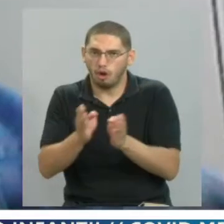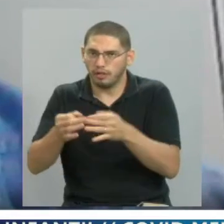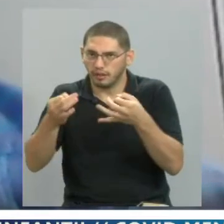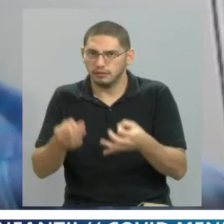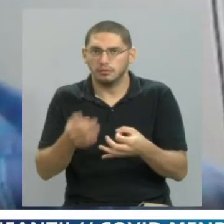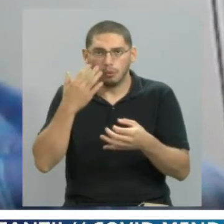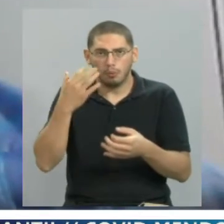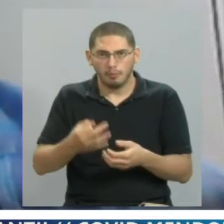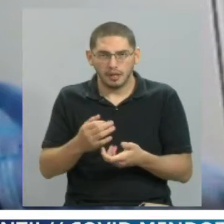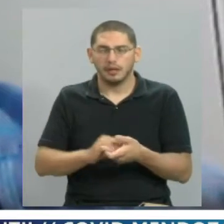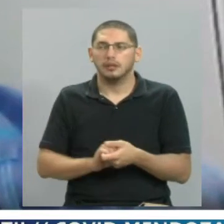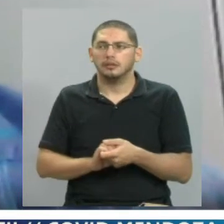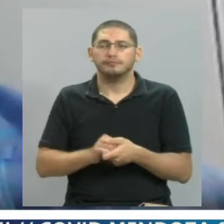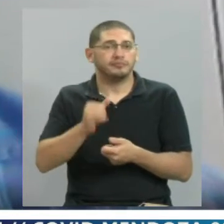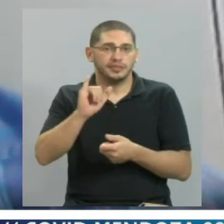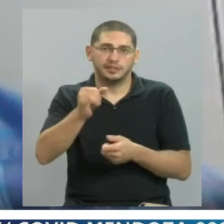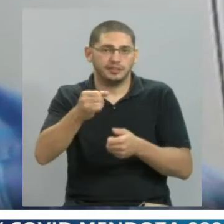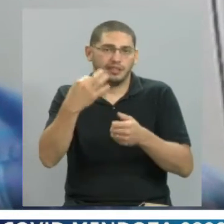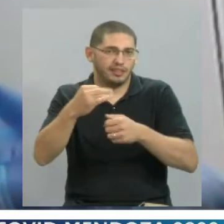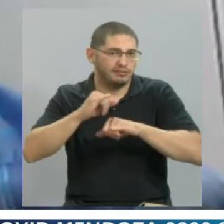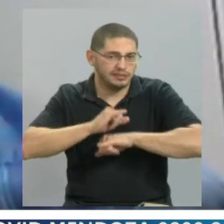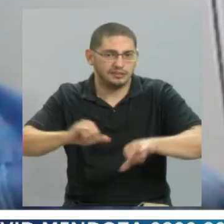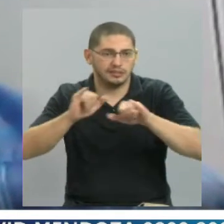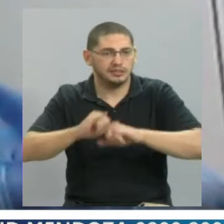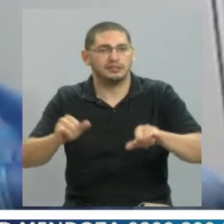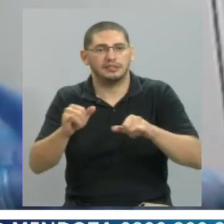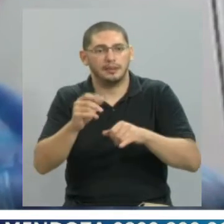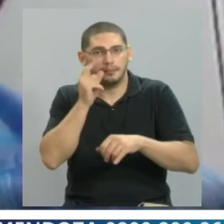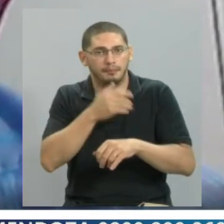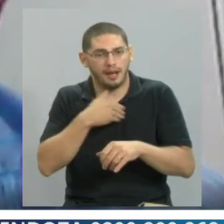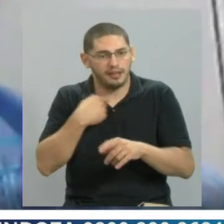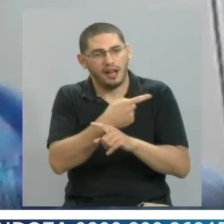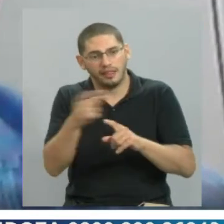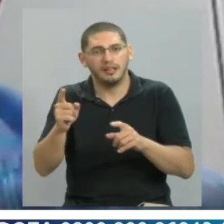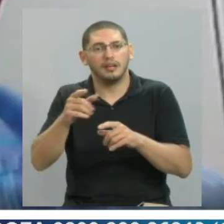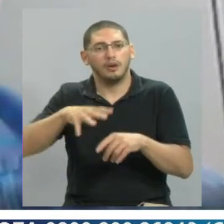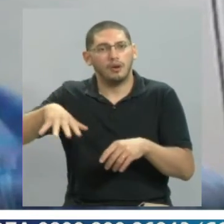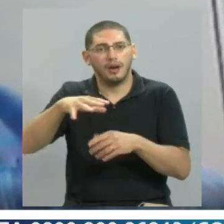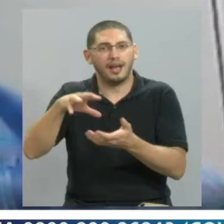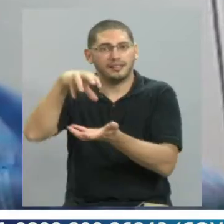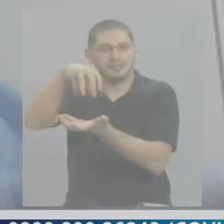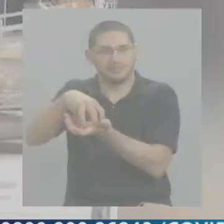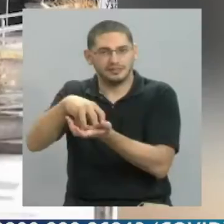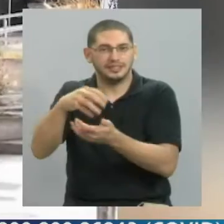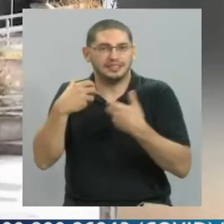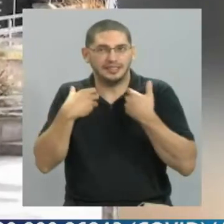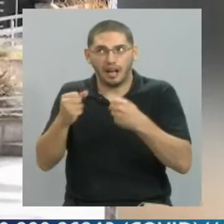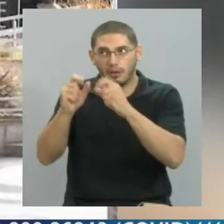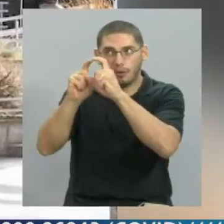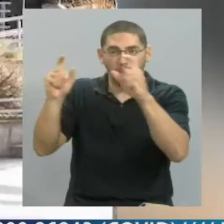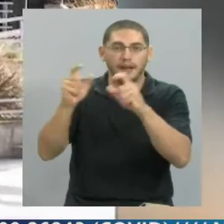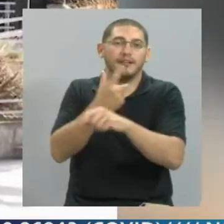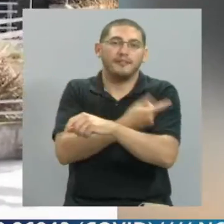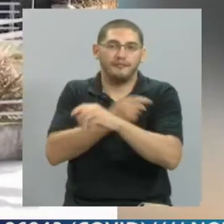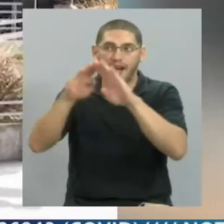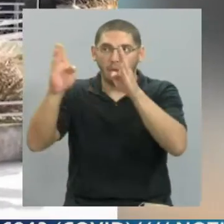supuesto, seguir insistiendo en eso y seguir insistiendo en que los consultorios son lugares seguros, donde se trabaja con protocolo, y que los vacunatorios